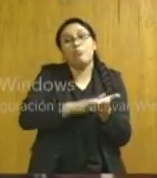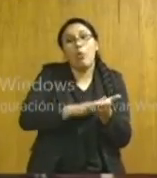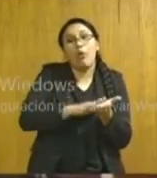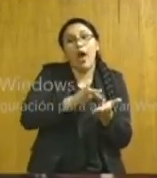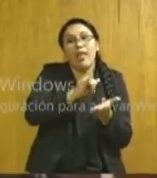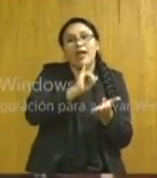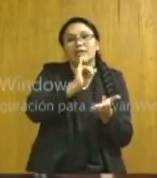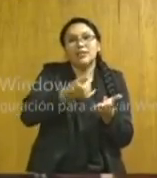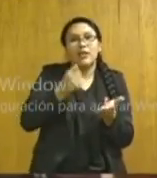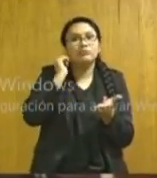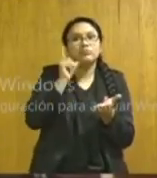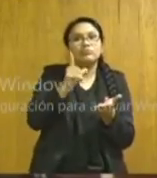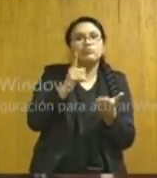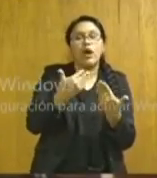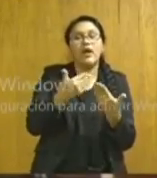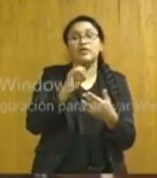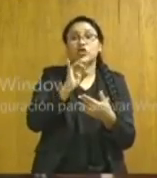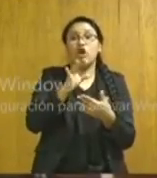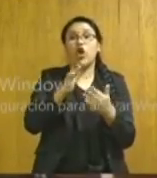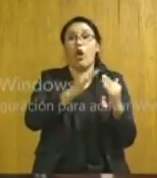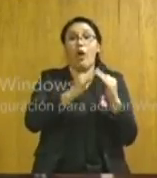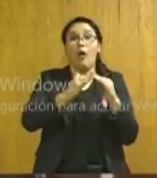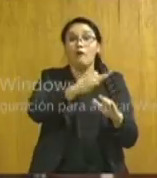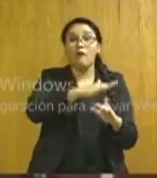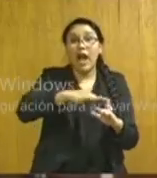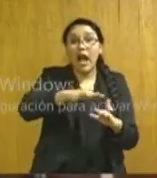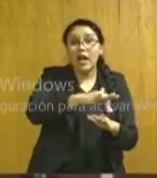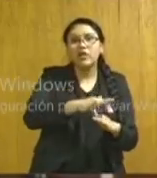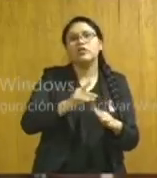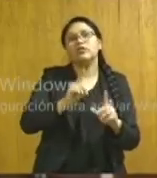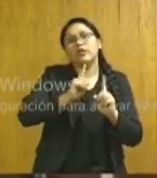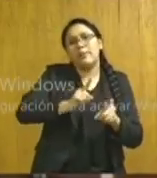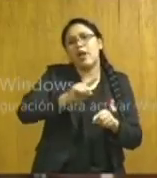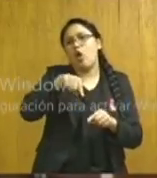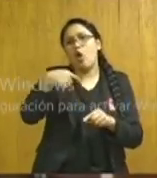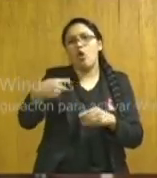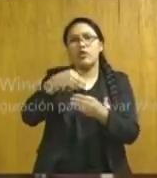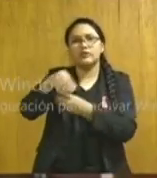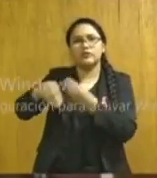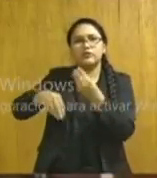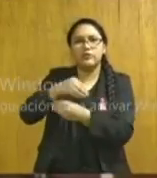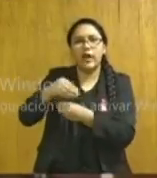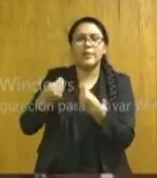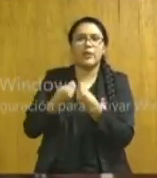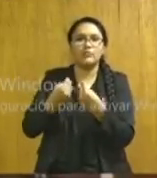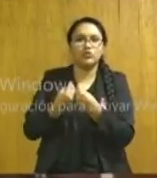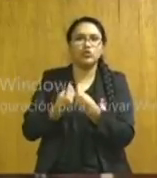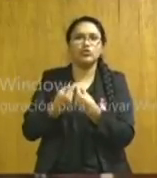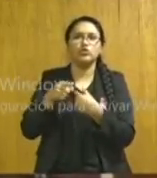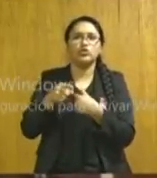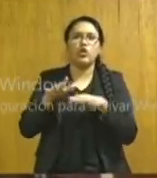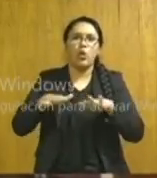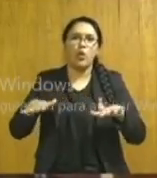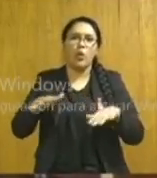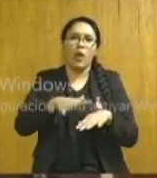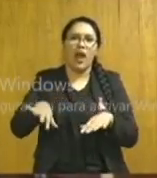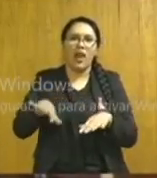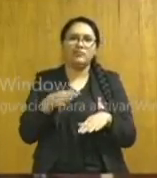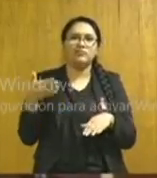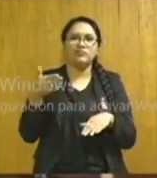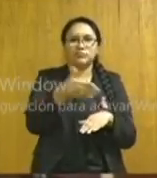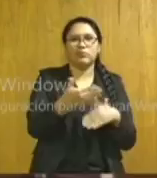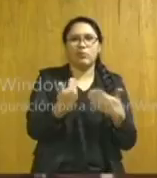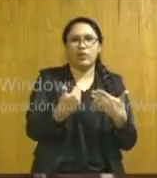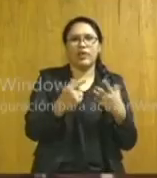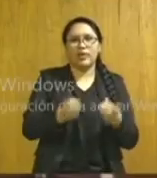propuesta, no solo para ese barrio, sino para muchísimas otras familias, infancias de San Antonio. Para